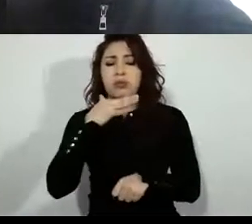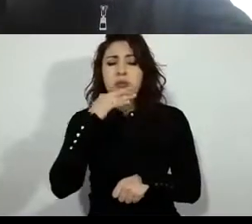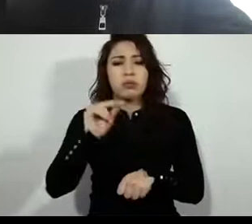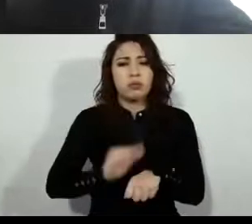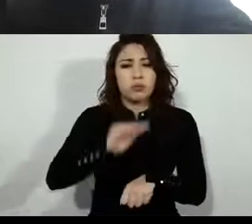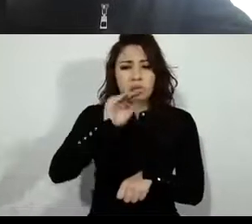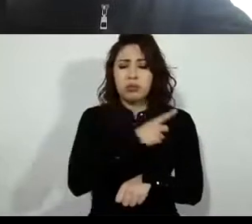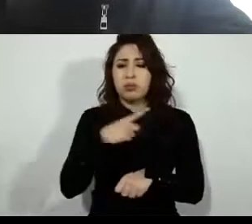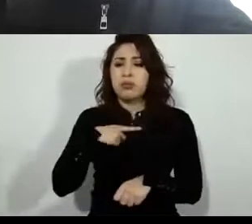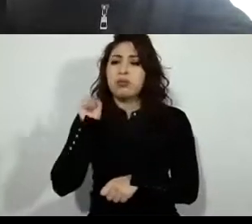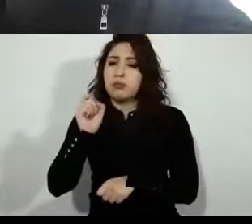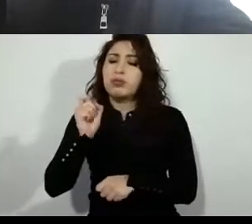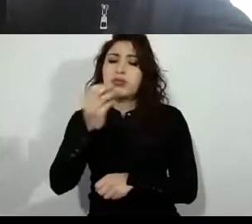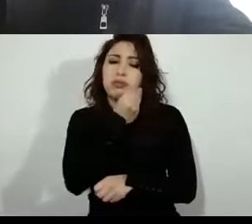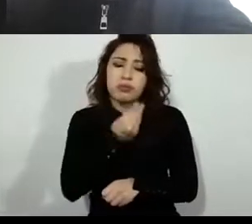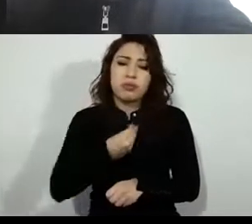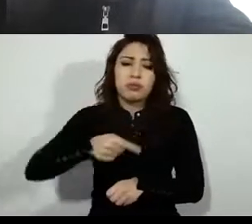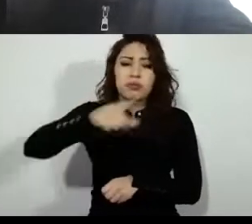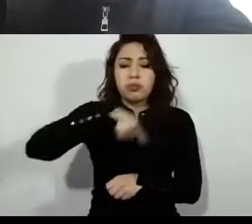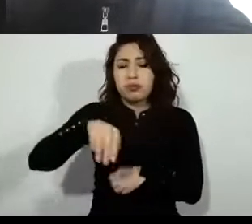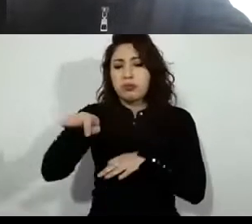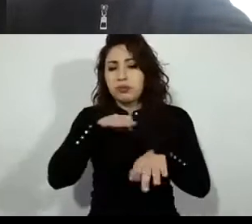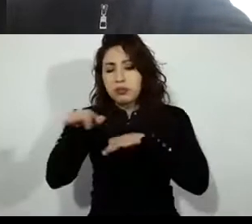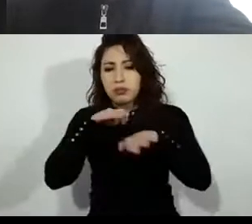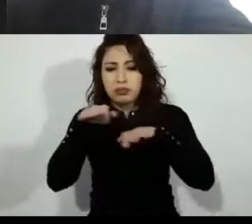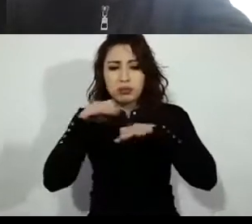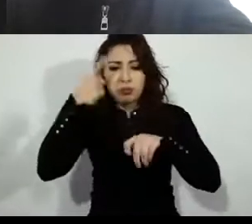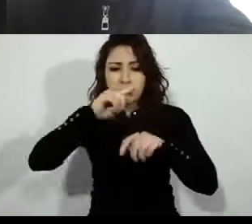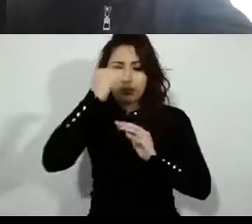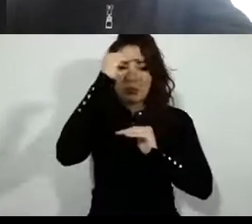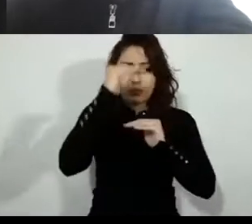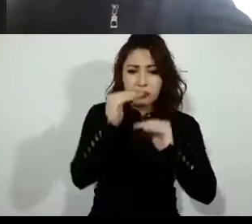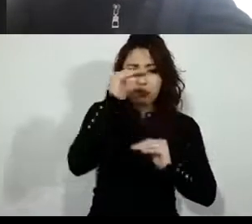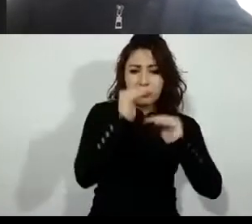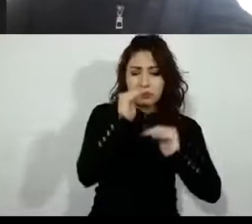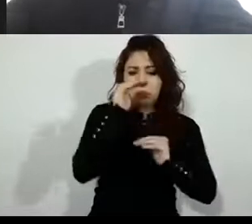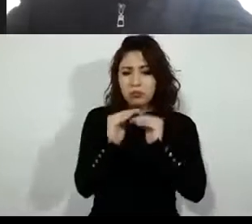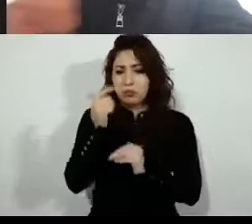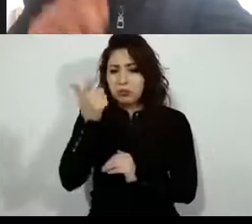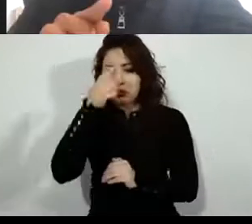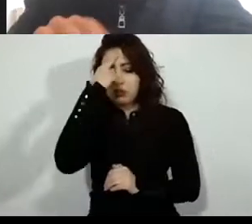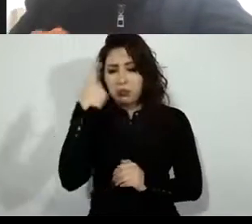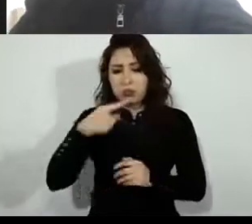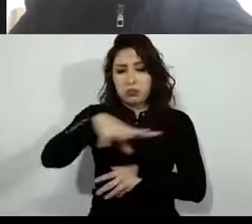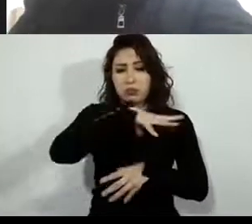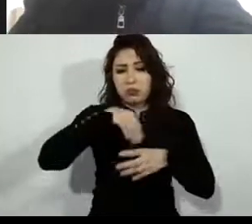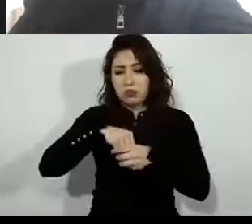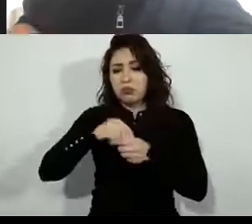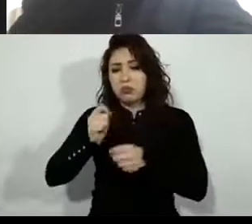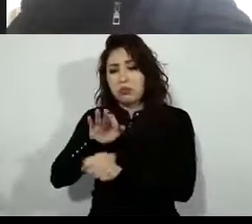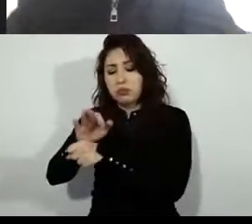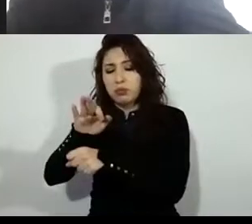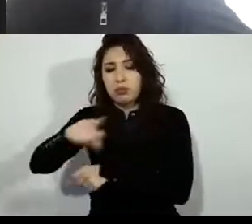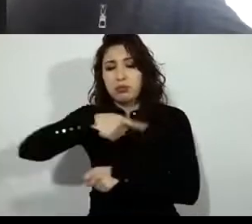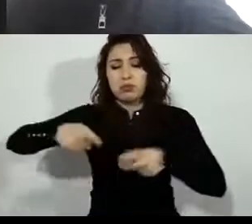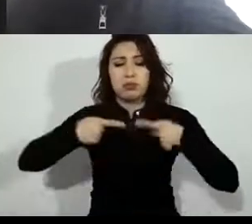recursos para enfrentar la emergencia sanitaria. Que no lo hagan bien o que estén en duda, ese es otro problema. Sobre el procedimiento que ha